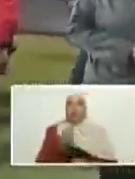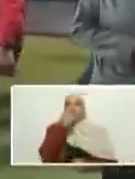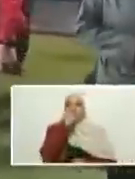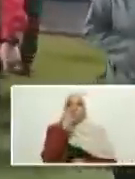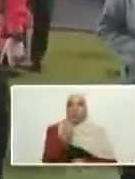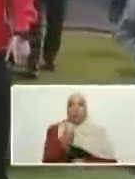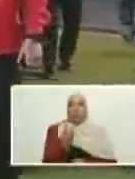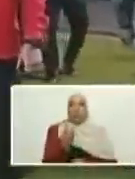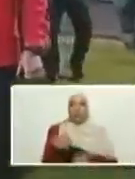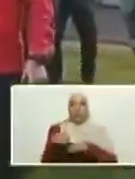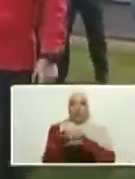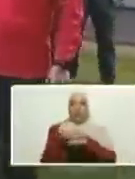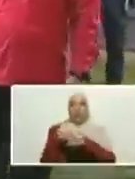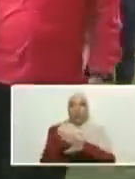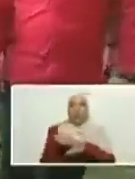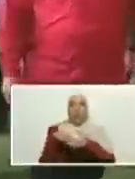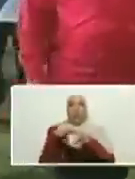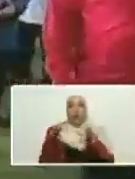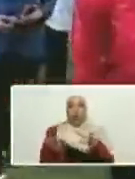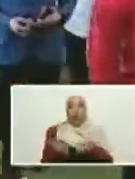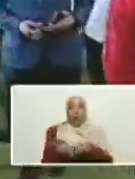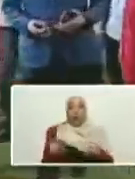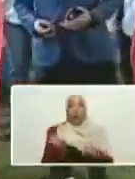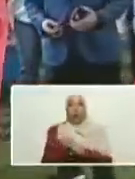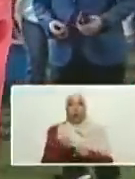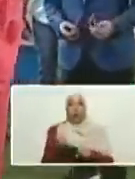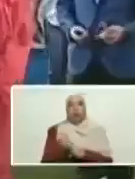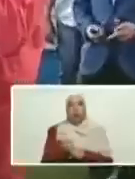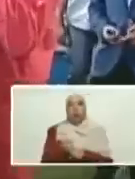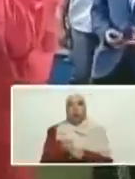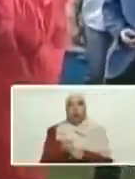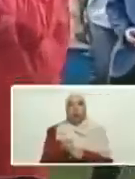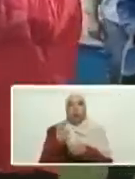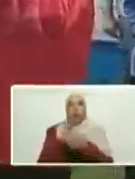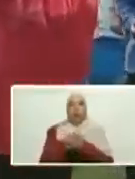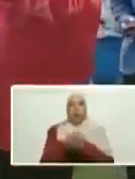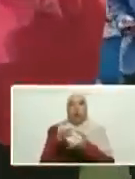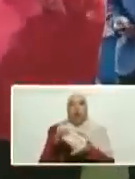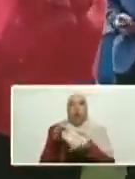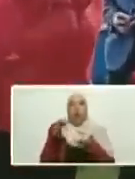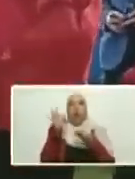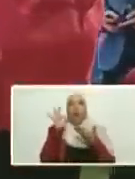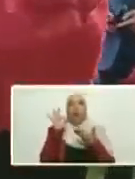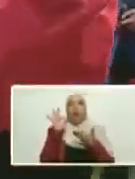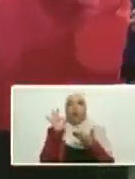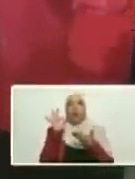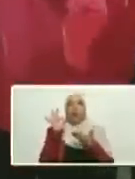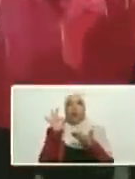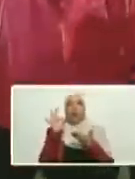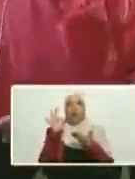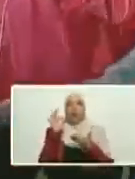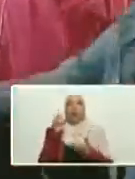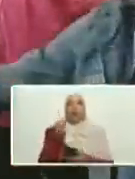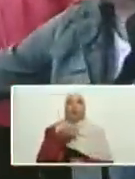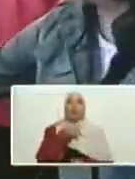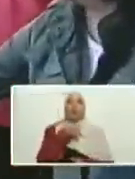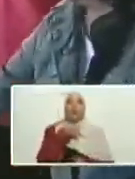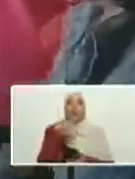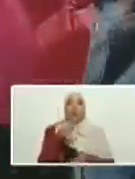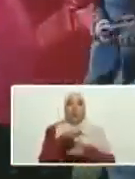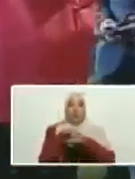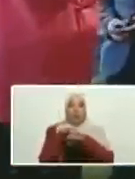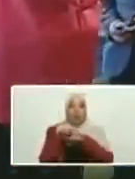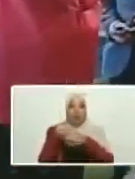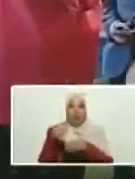el Ministerio de Agricultura, ¿qué me dice? Cafecito del Ministerio de Agricultura. Bueno, hemos